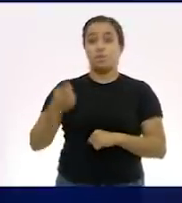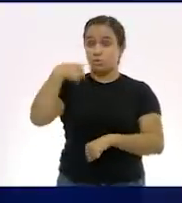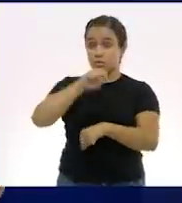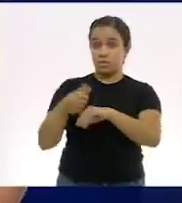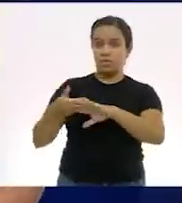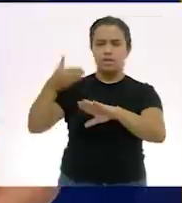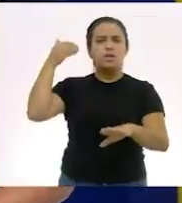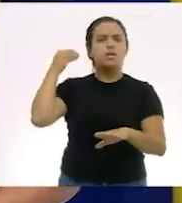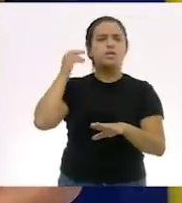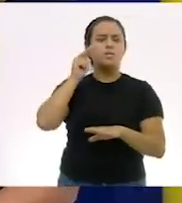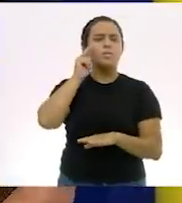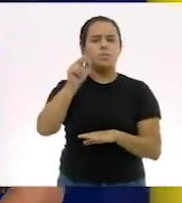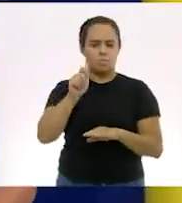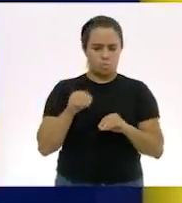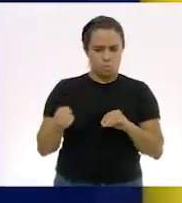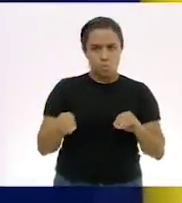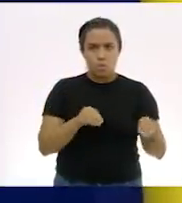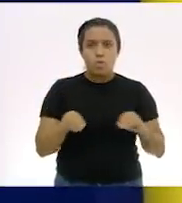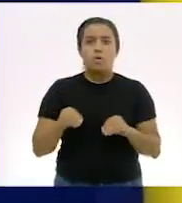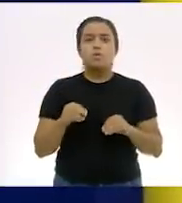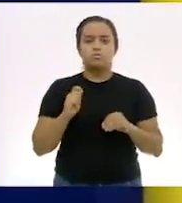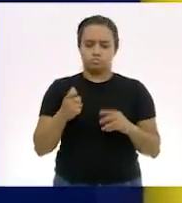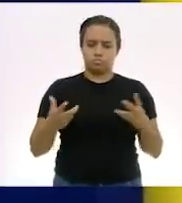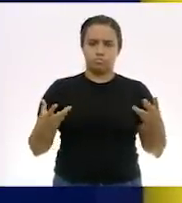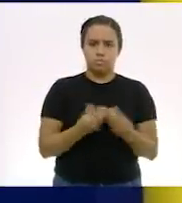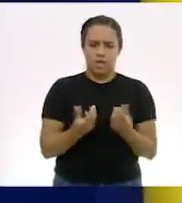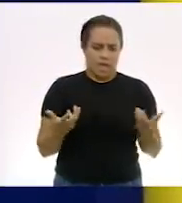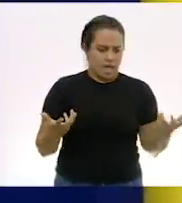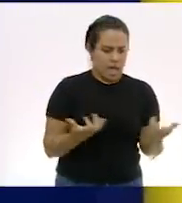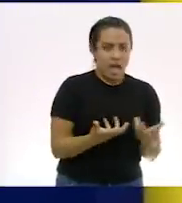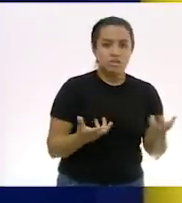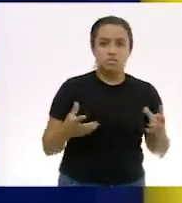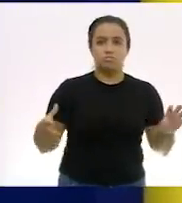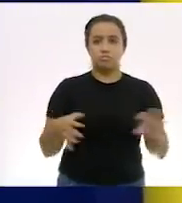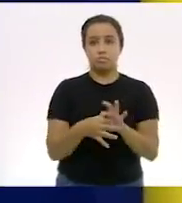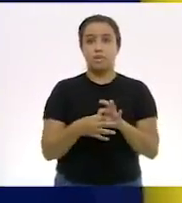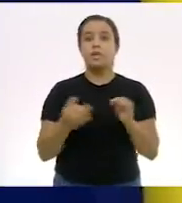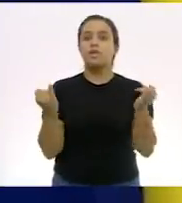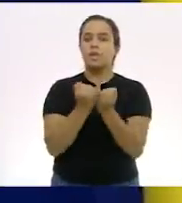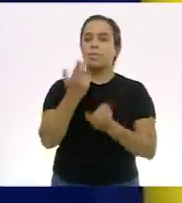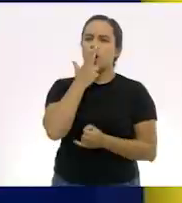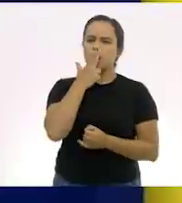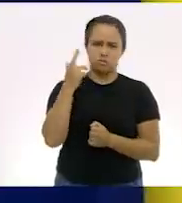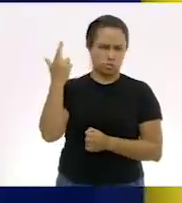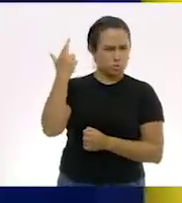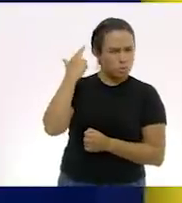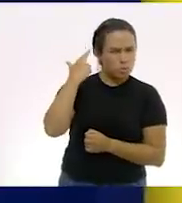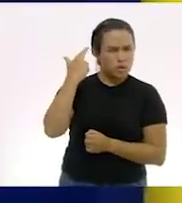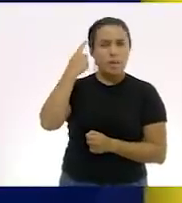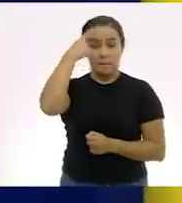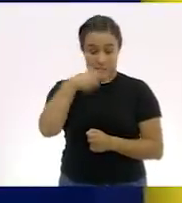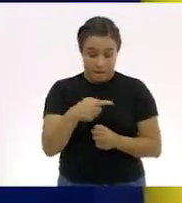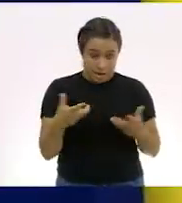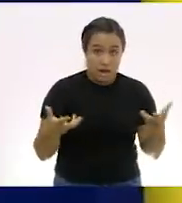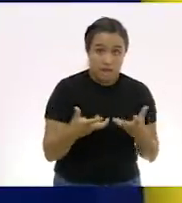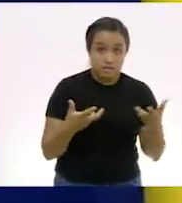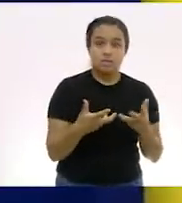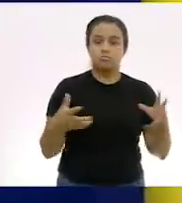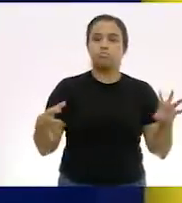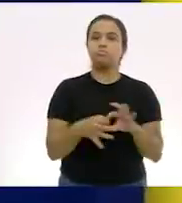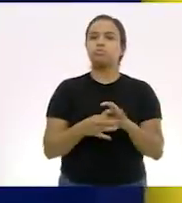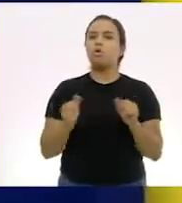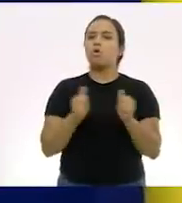dedos. Ahora haz como que rasguñas la palma de tus manos para lavar tus uñas. Enjuaga tus manos con